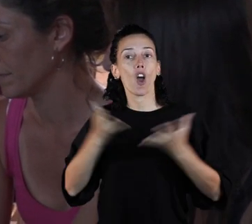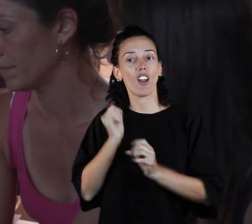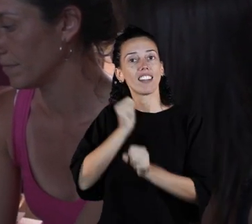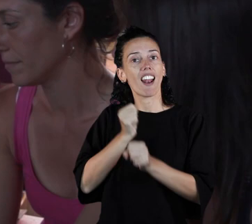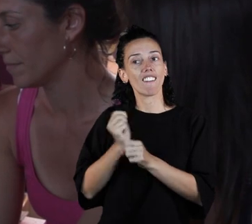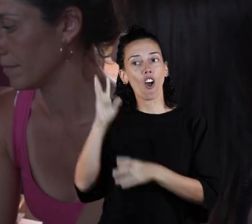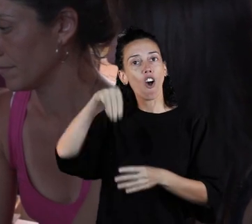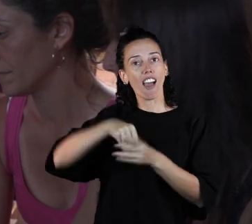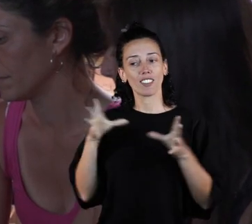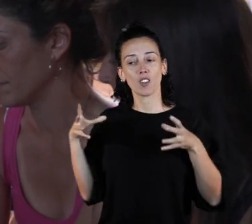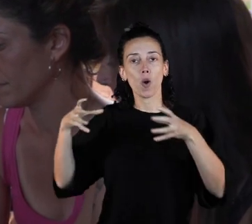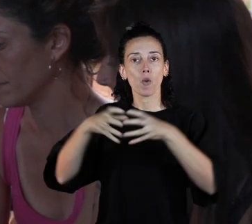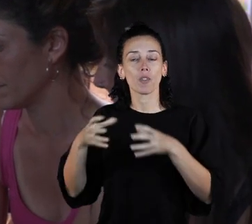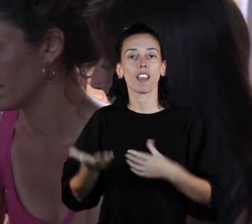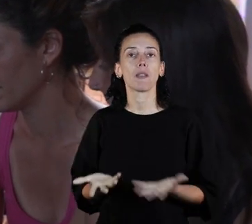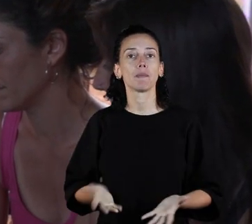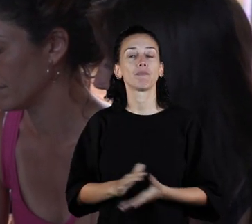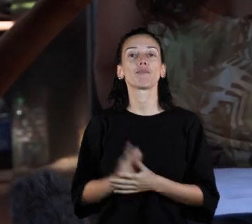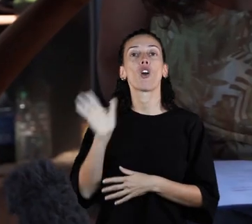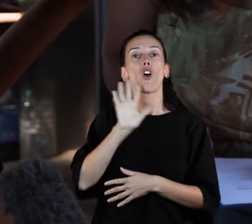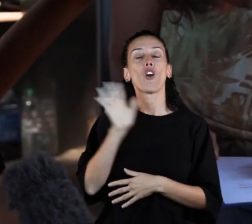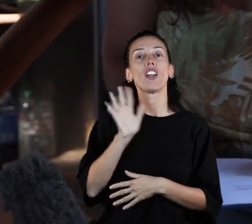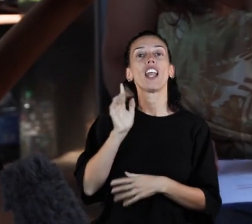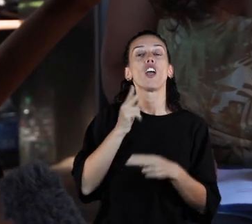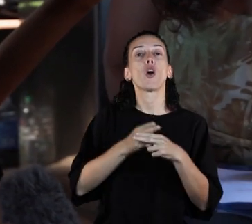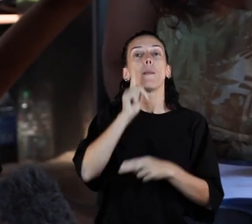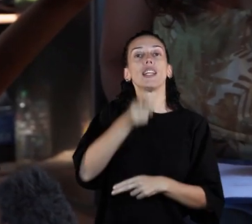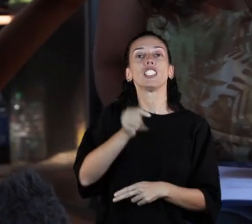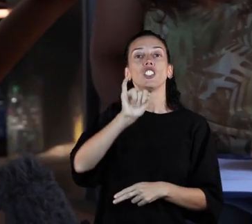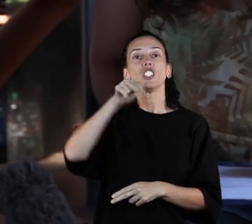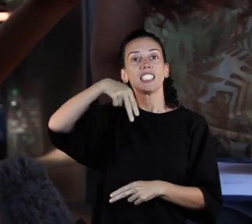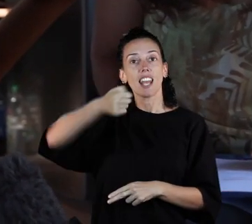y trabajo en la comunidad. Hola, soy Gina,